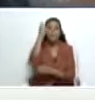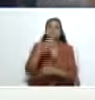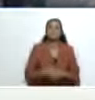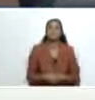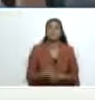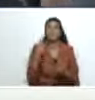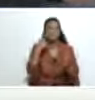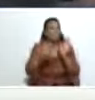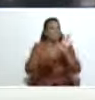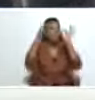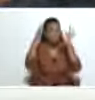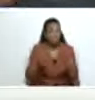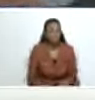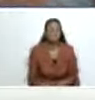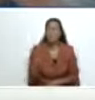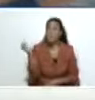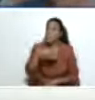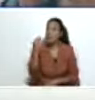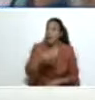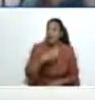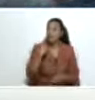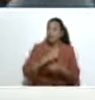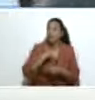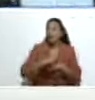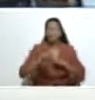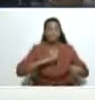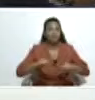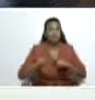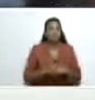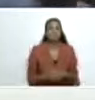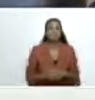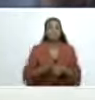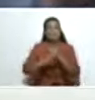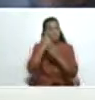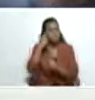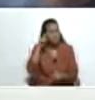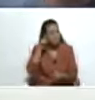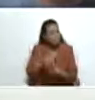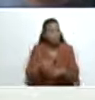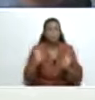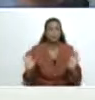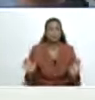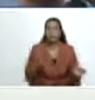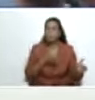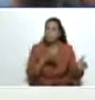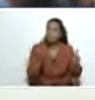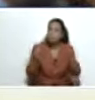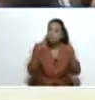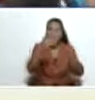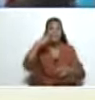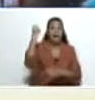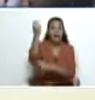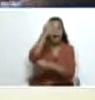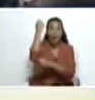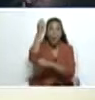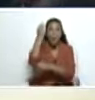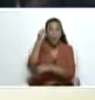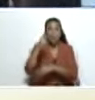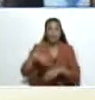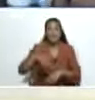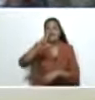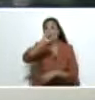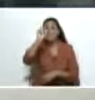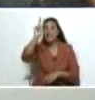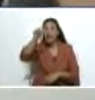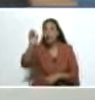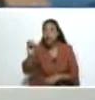viene es grande. Bueno. Venimos de ese camino, de los caminos del llano, de los caminos del